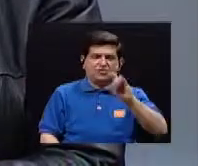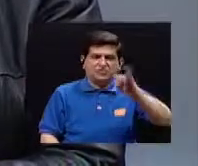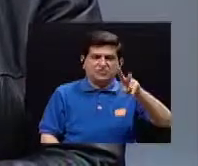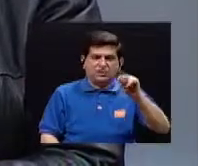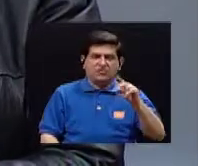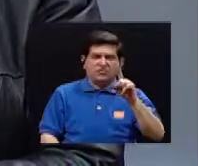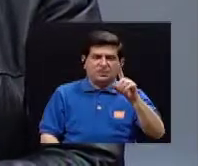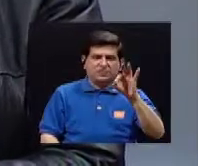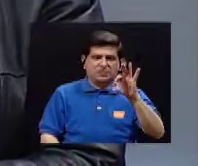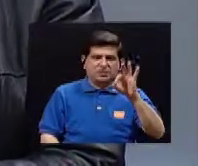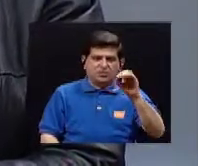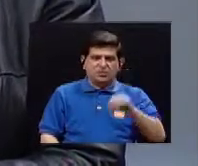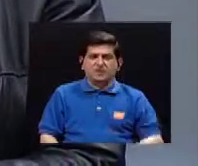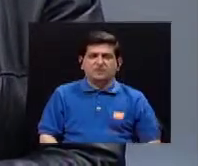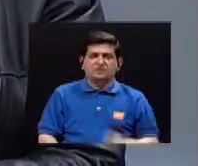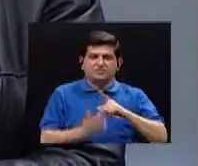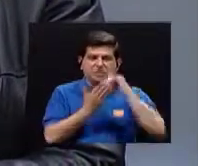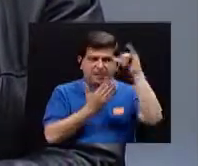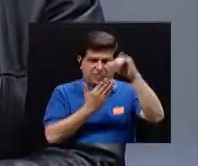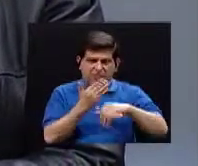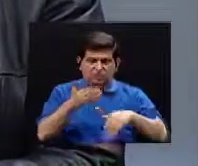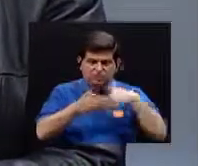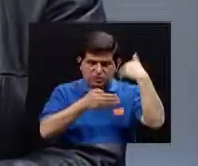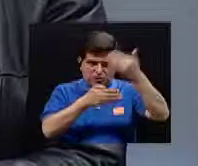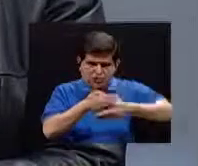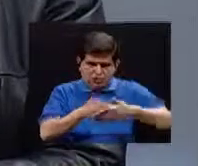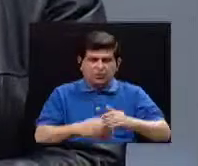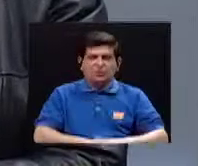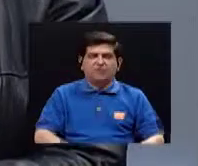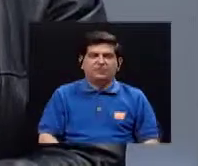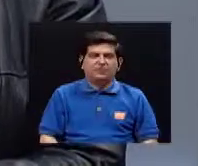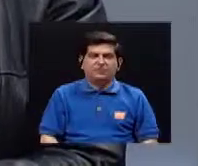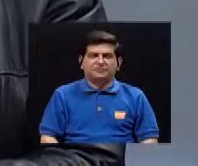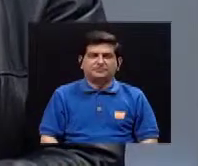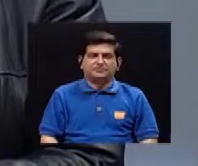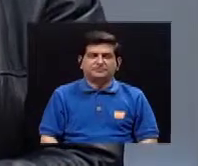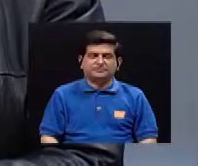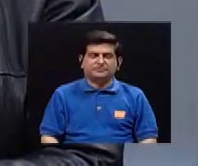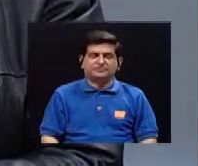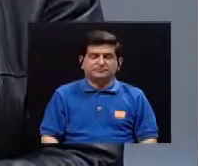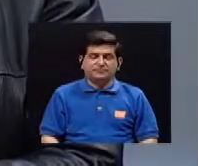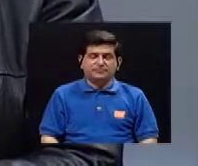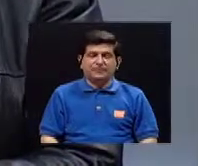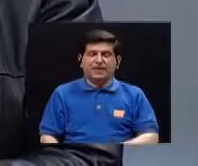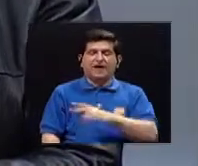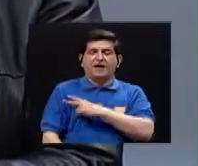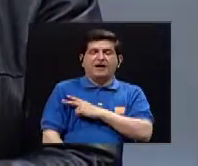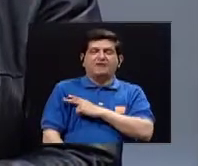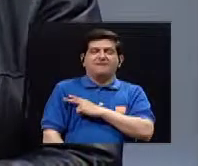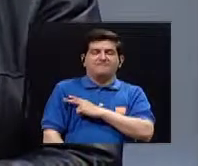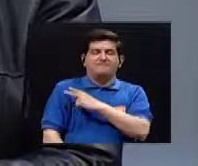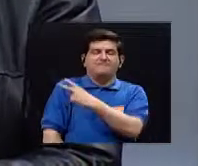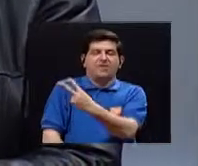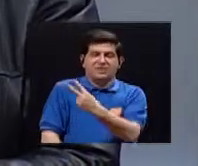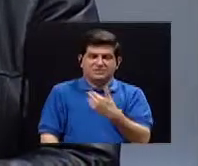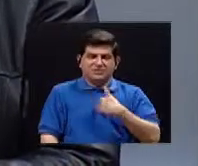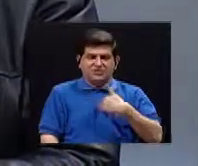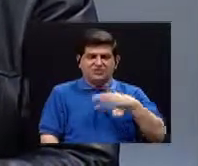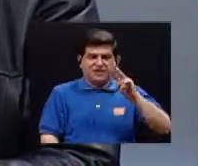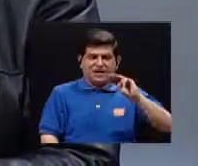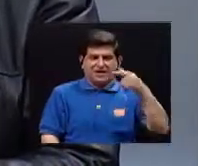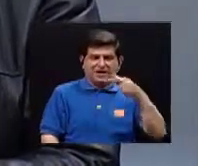1990 y el proyecto luego viene la la vocación de miguel como